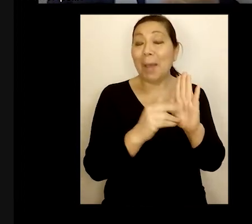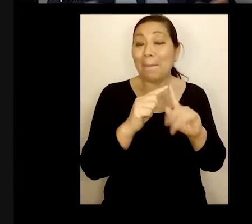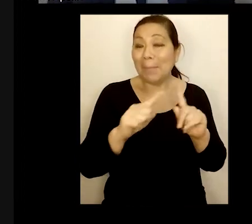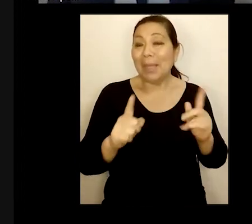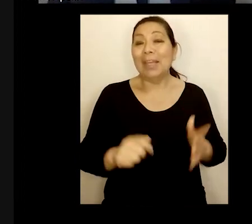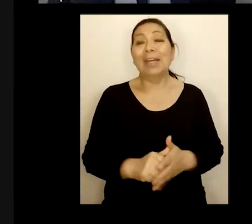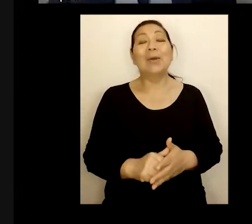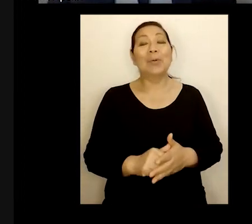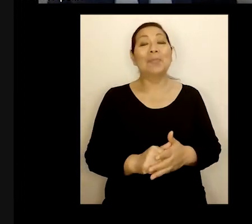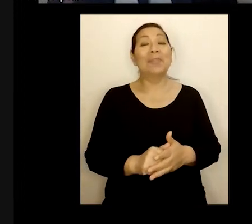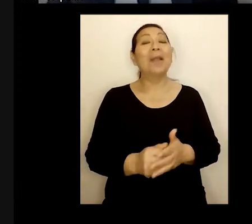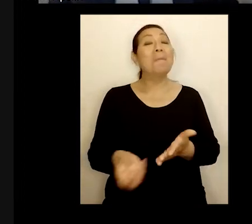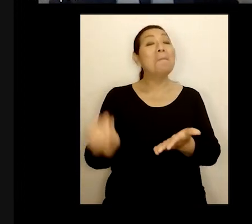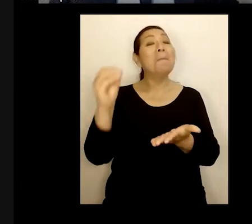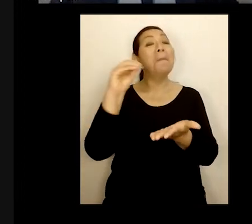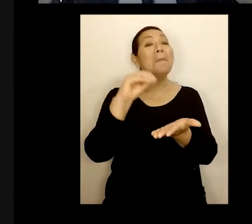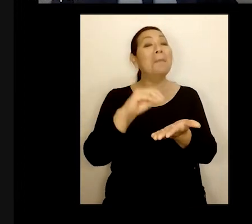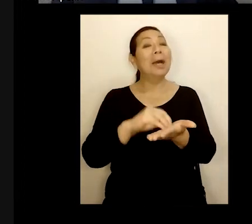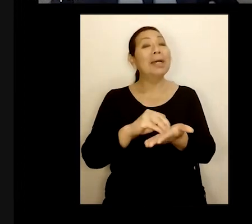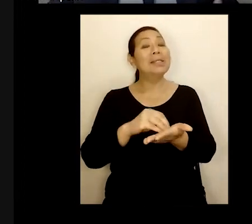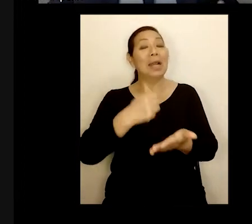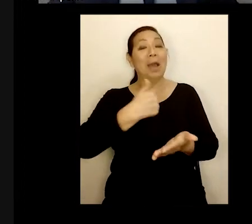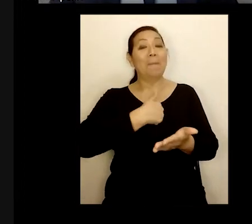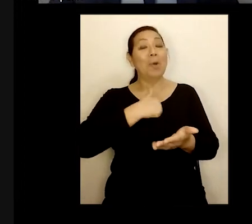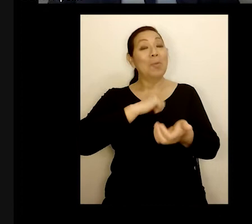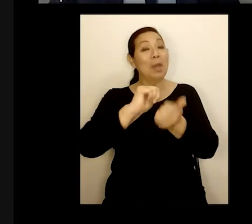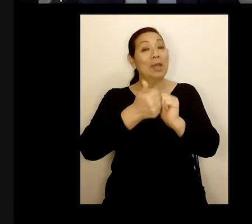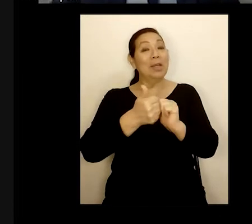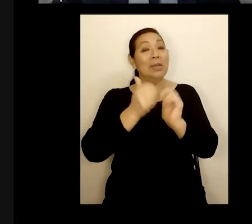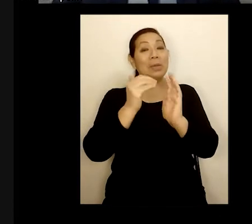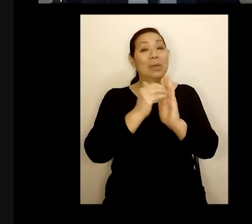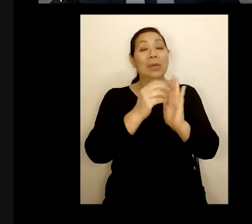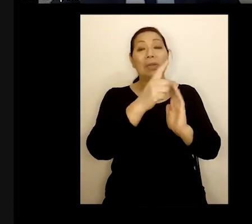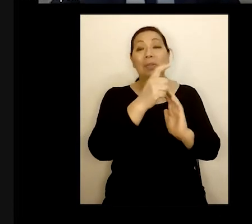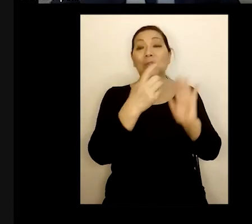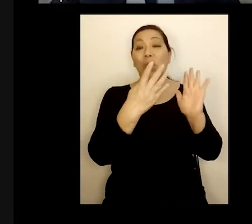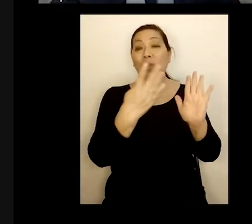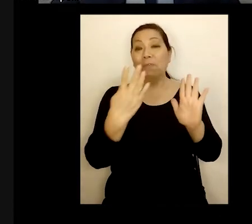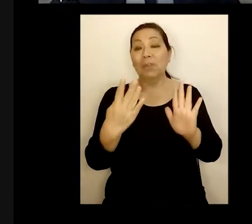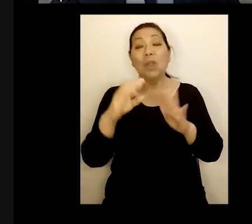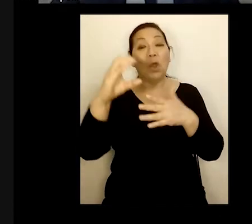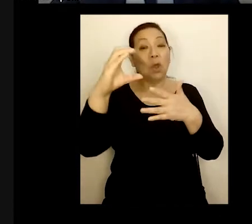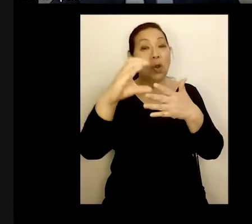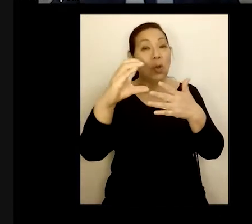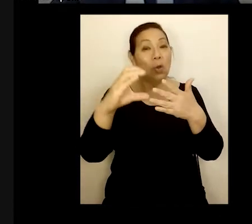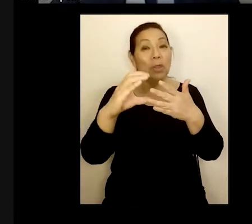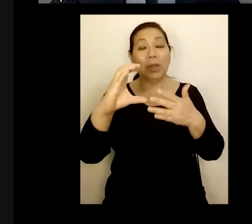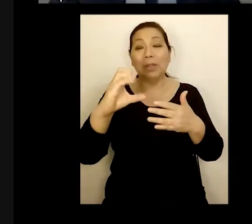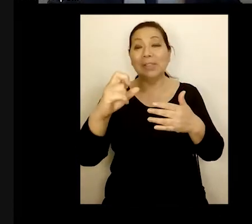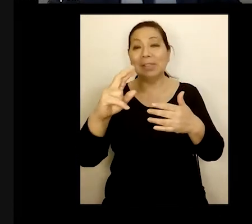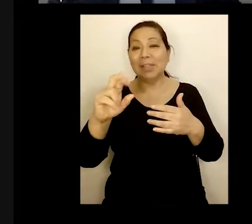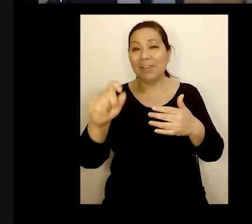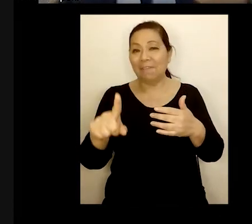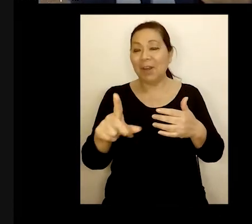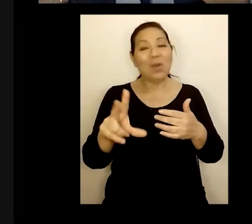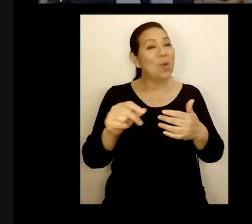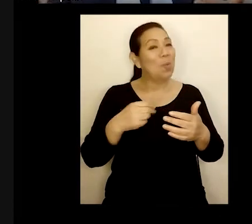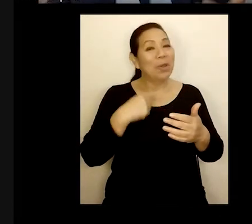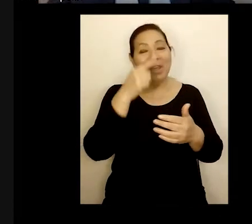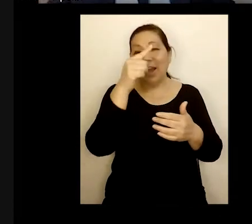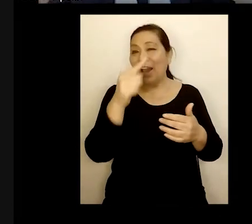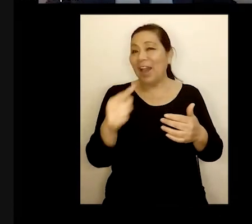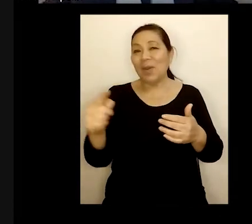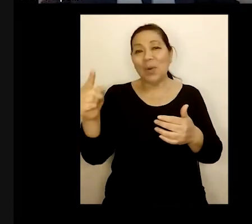exista duda adicional, la propia modificación del artículo 194 del Código Procesal Civil establece que no puede anularse